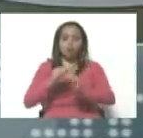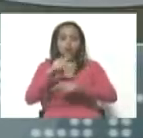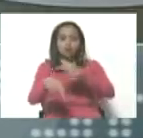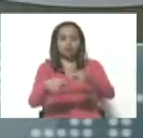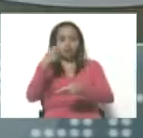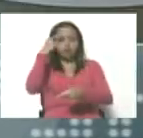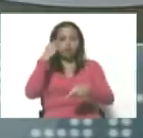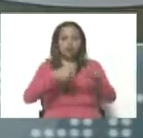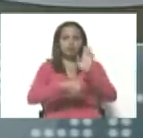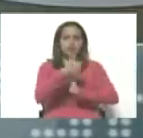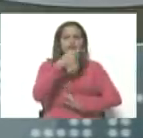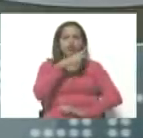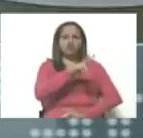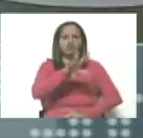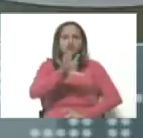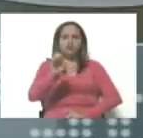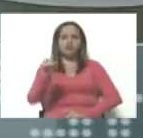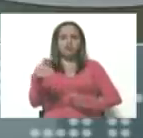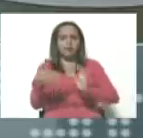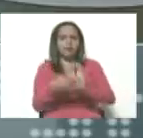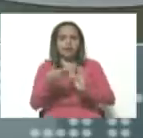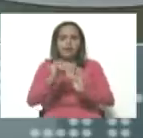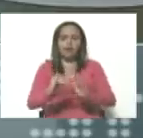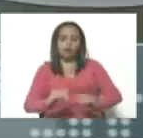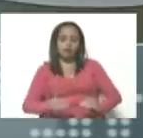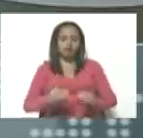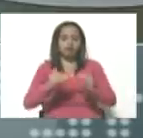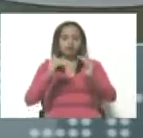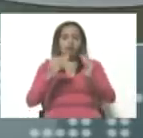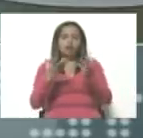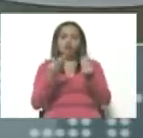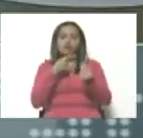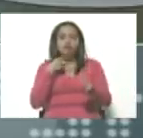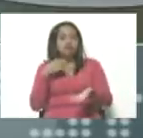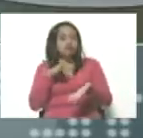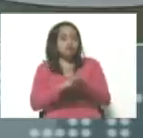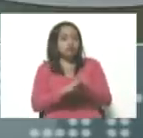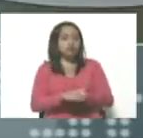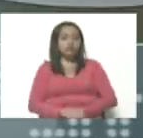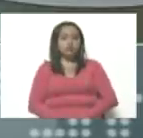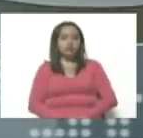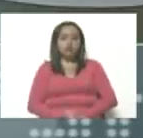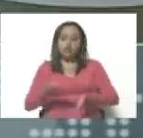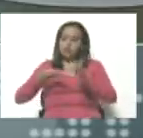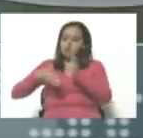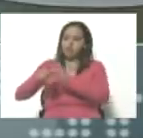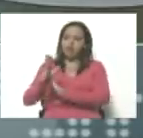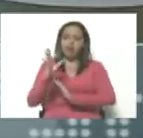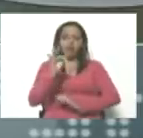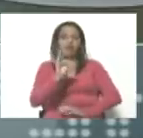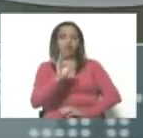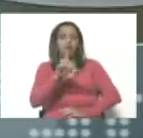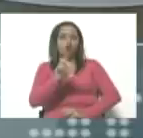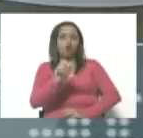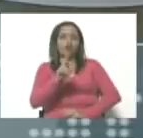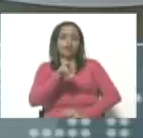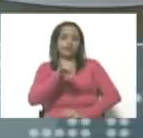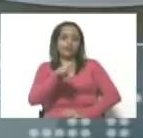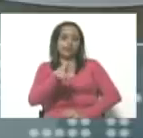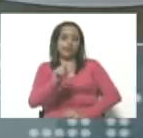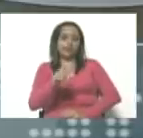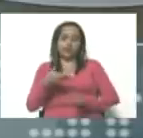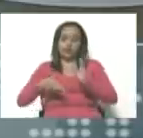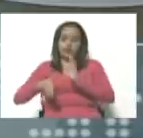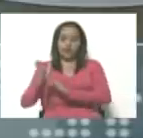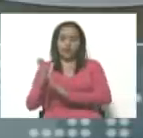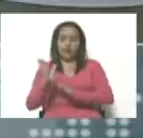Más de 250.000 casos llevan acumulados. Miles de muertos. Y se va a la Florida. Y se va